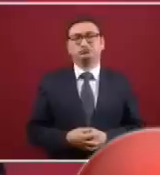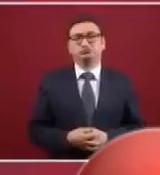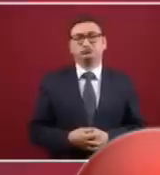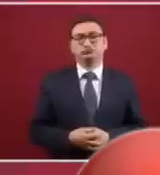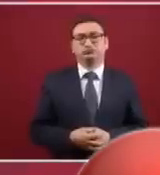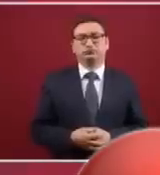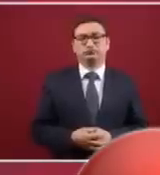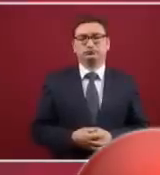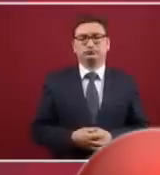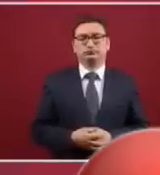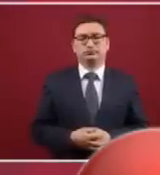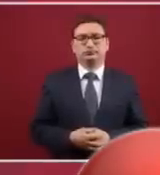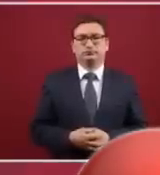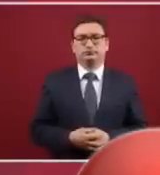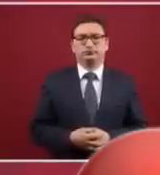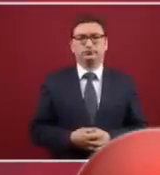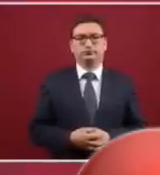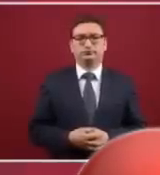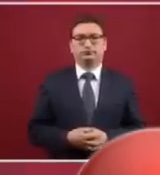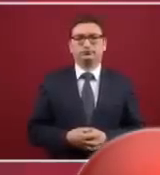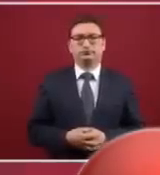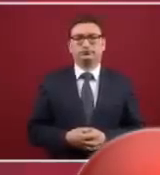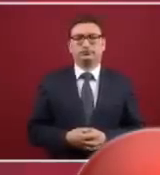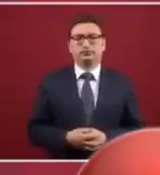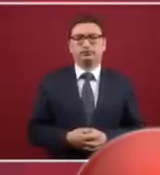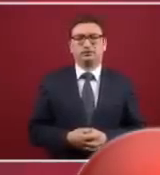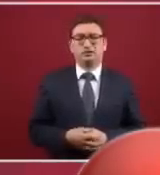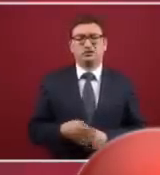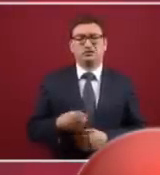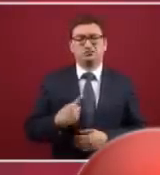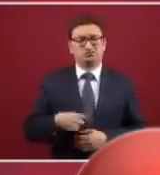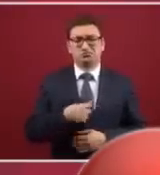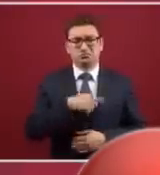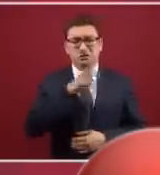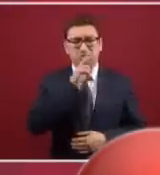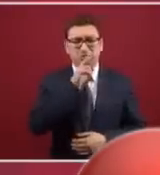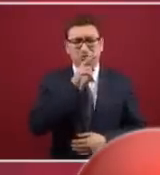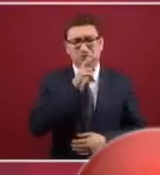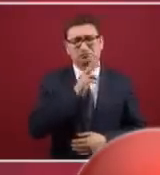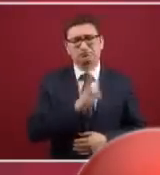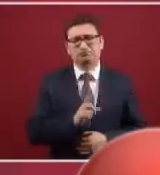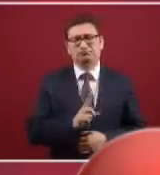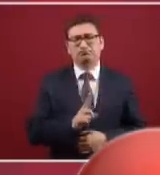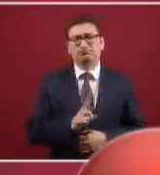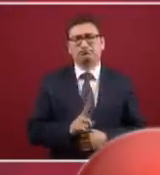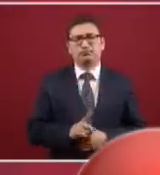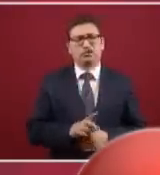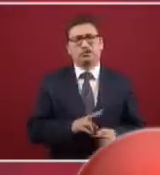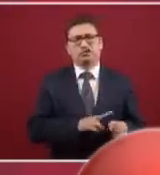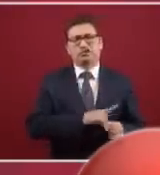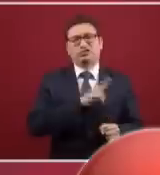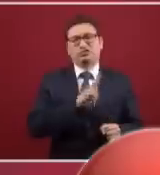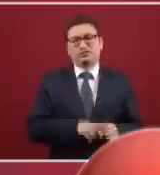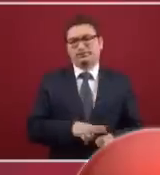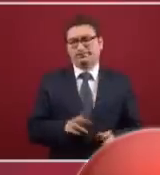para preocuparnos. son normales.